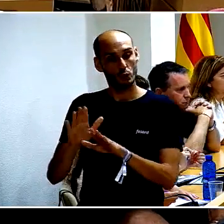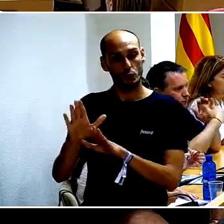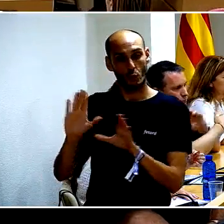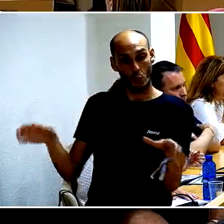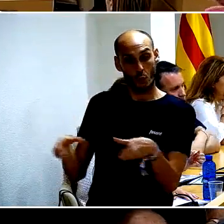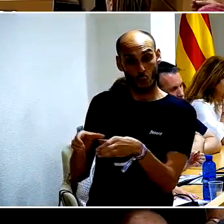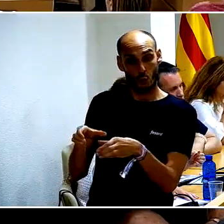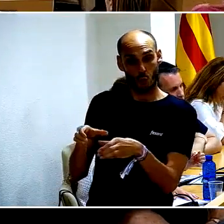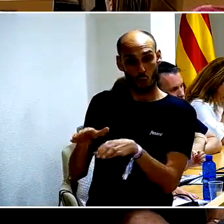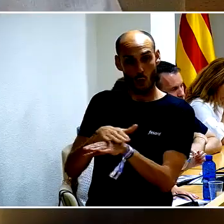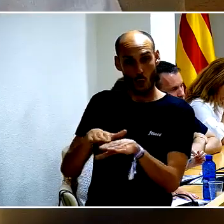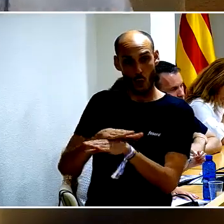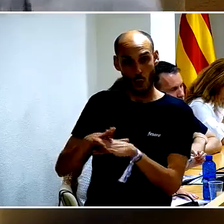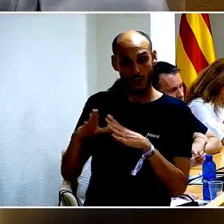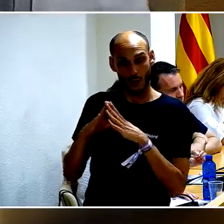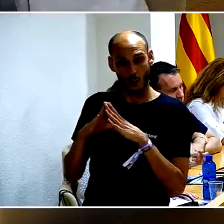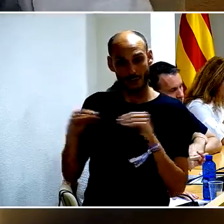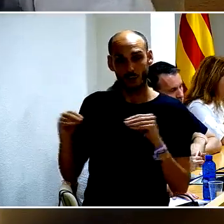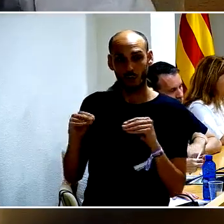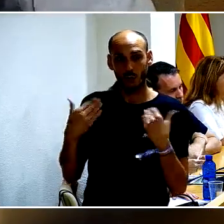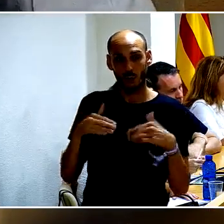creado el proceso por ello.